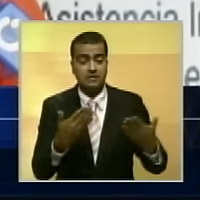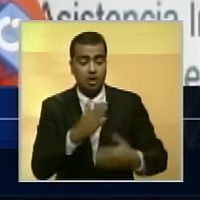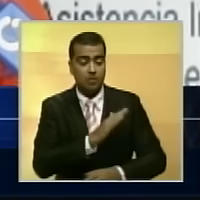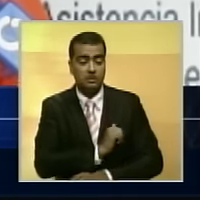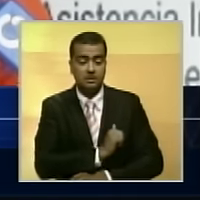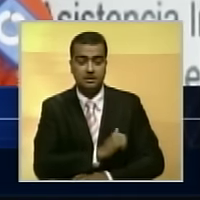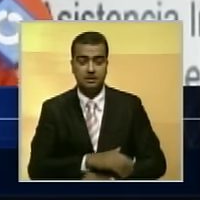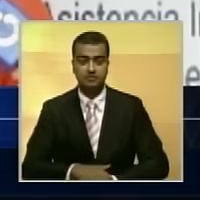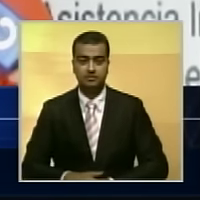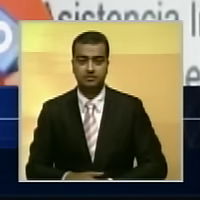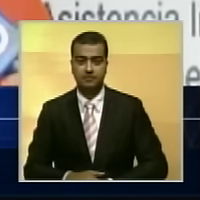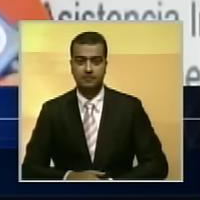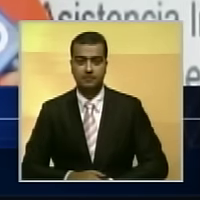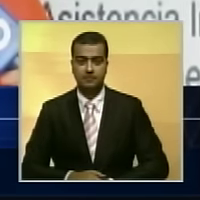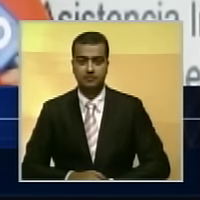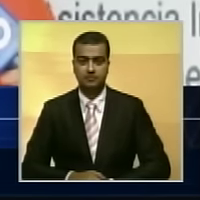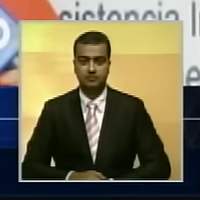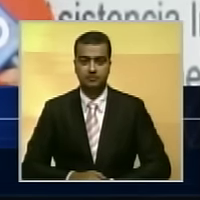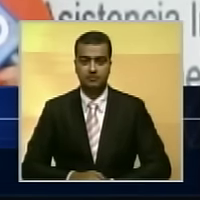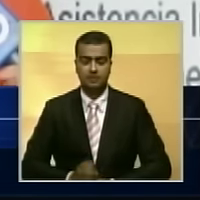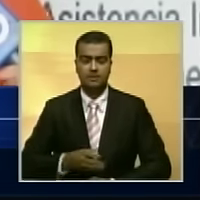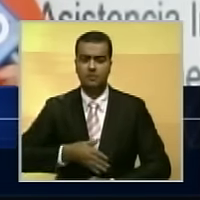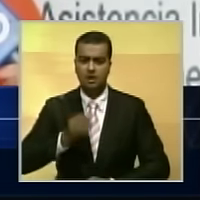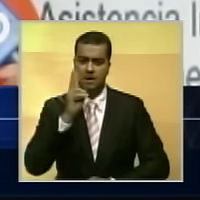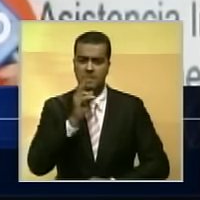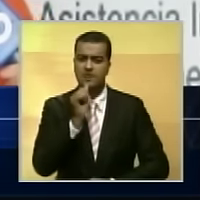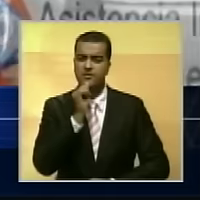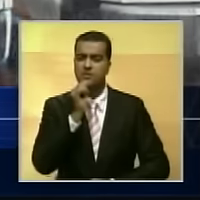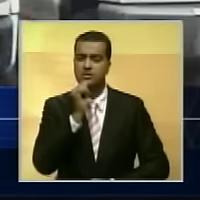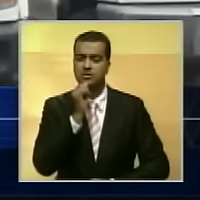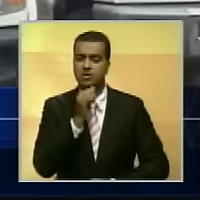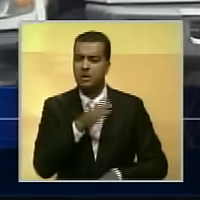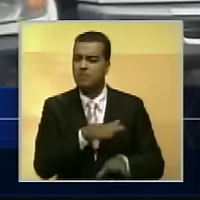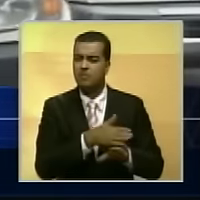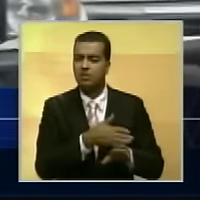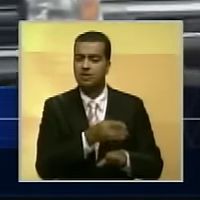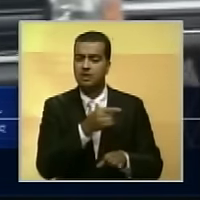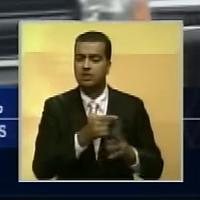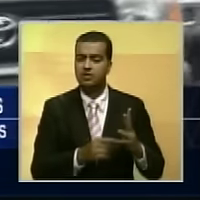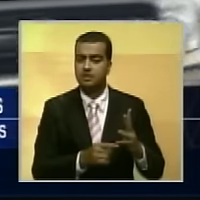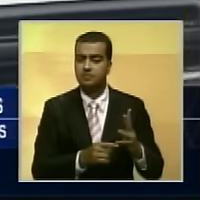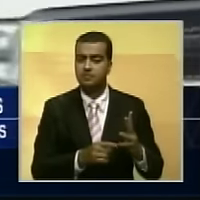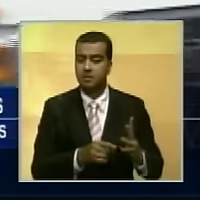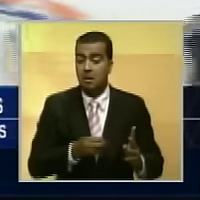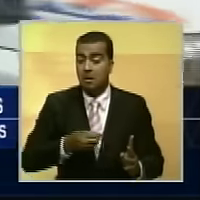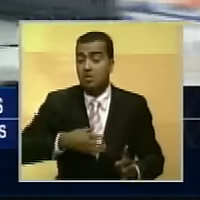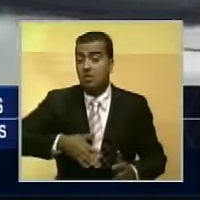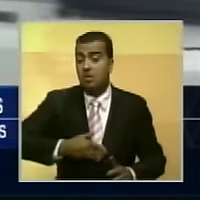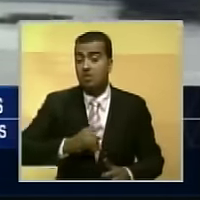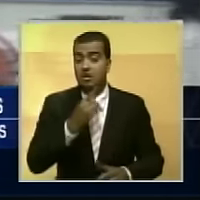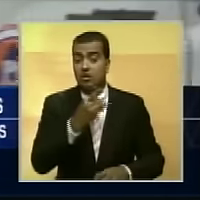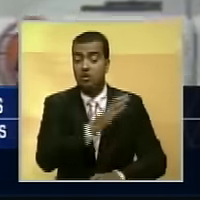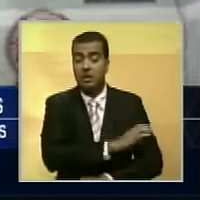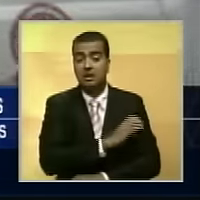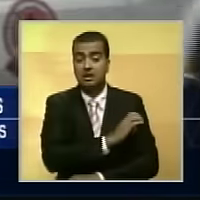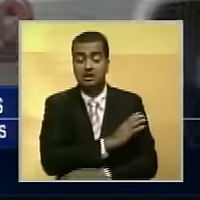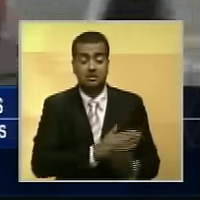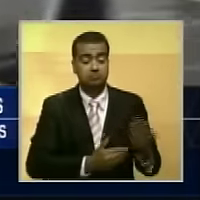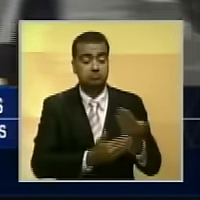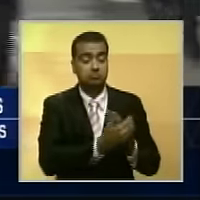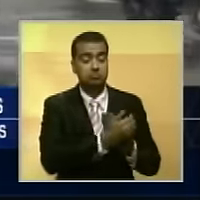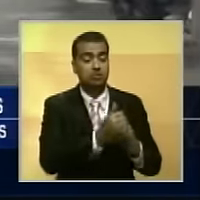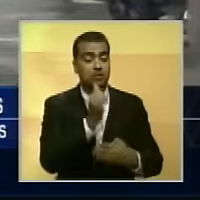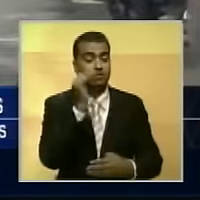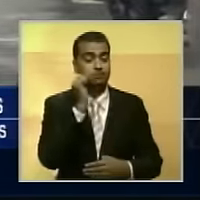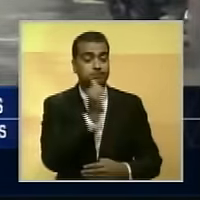CICPC, donde pues darán pues información sobre la misma. No se descarta la existencia de una clínica clandestina de